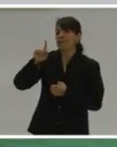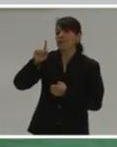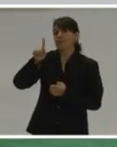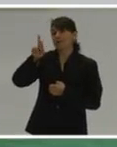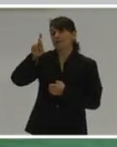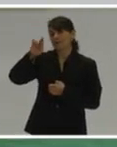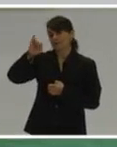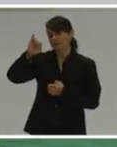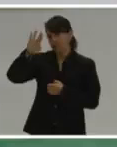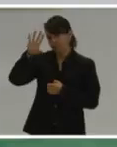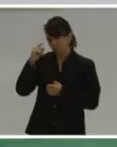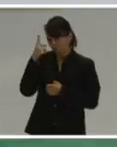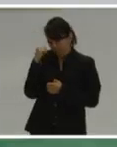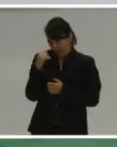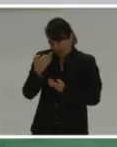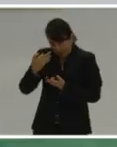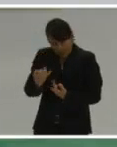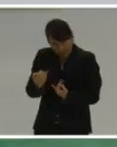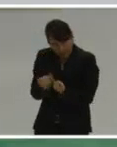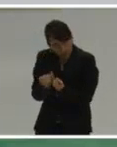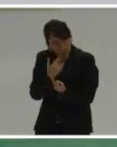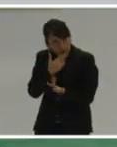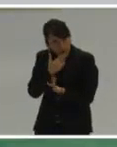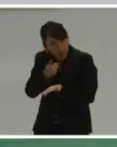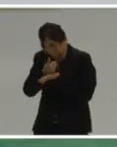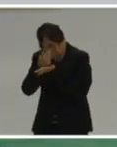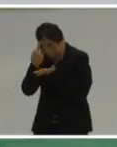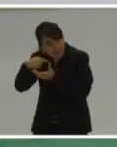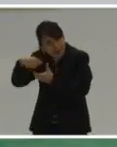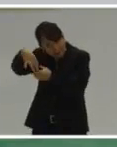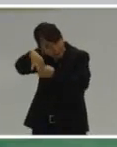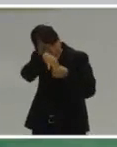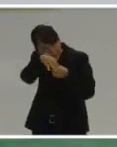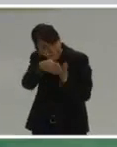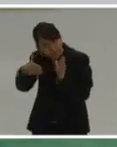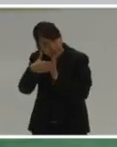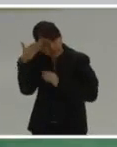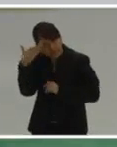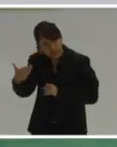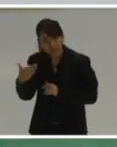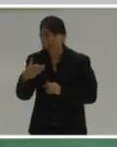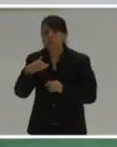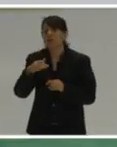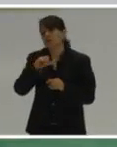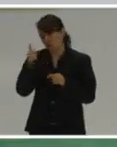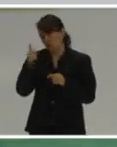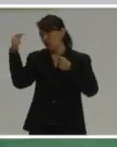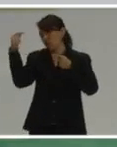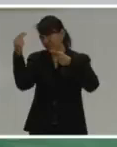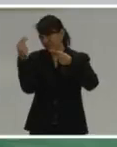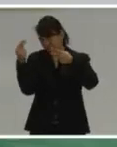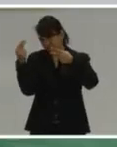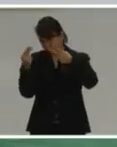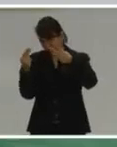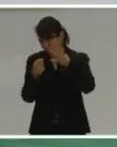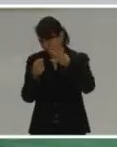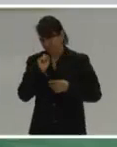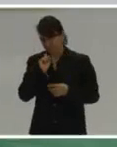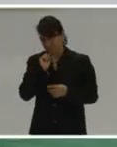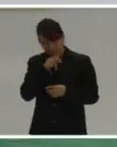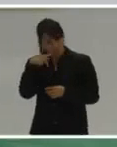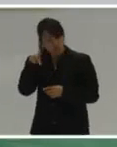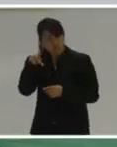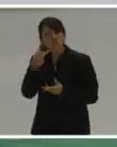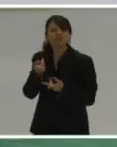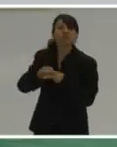de elecciones, ¿no? Esas de sufragio, van a estar el criterio de autoidentificación, porque